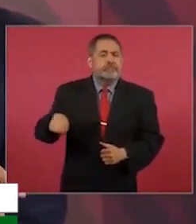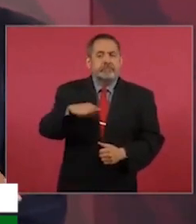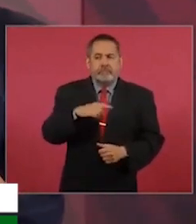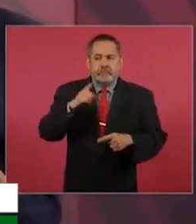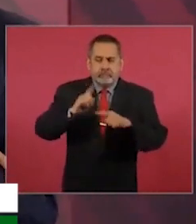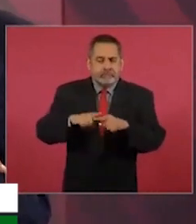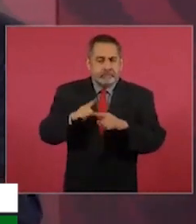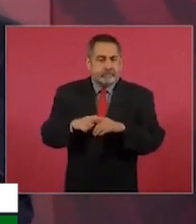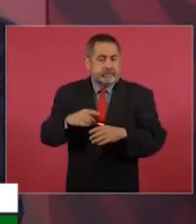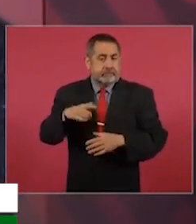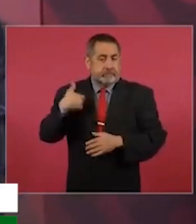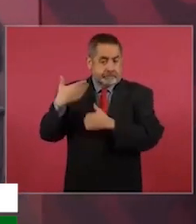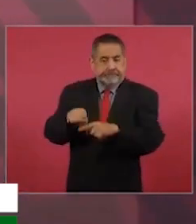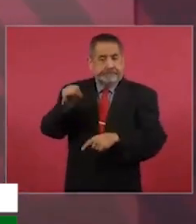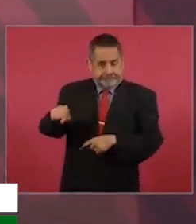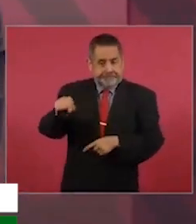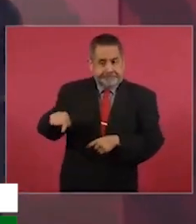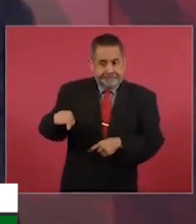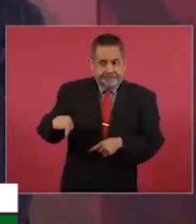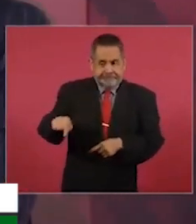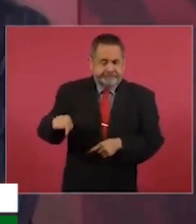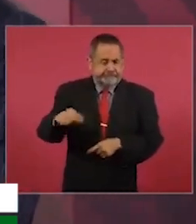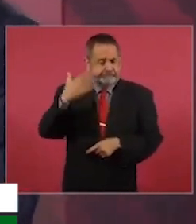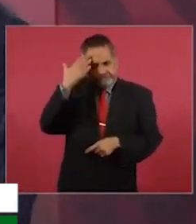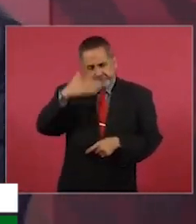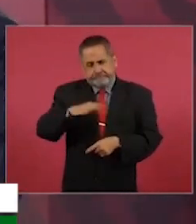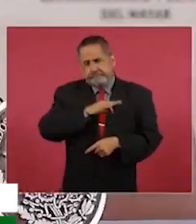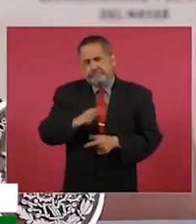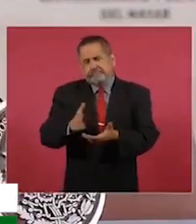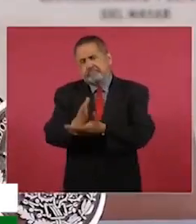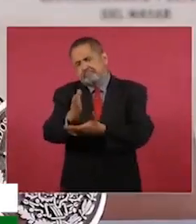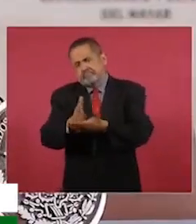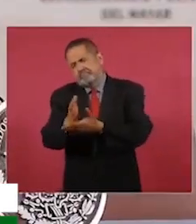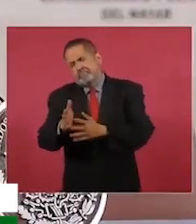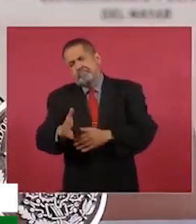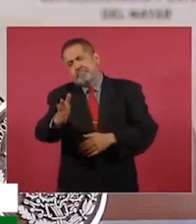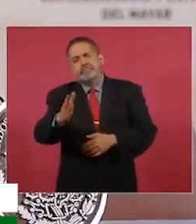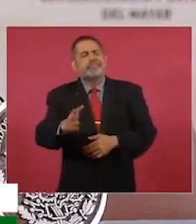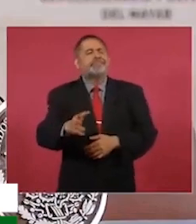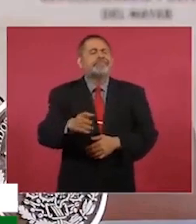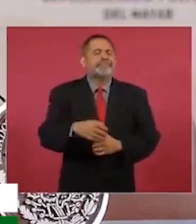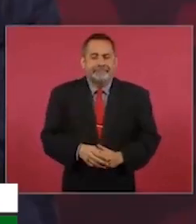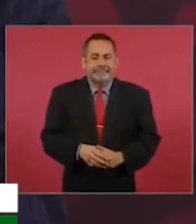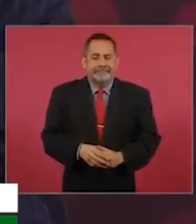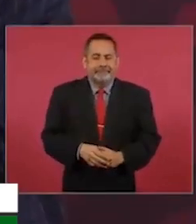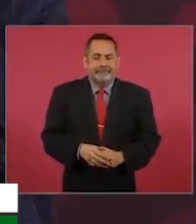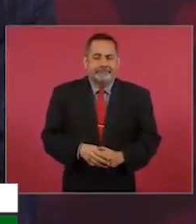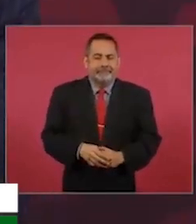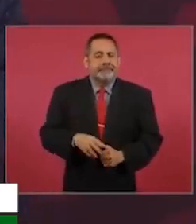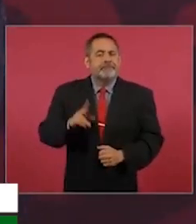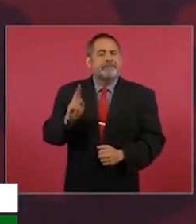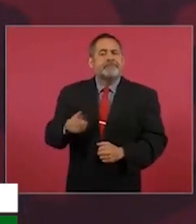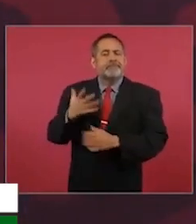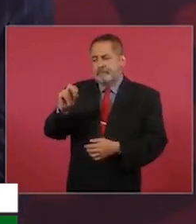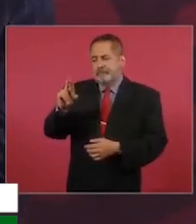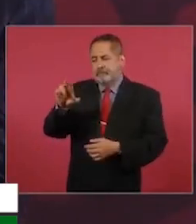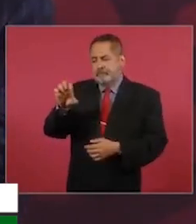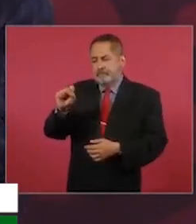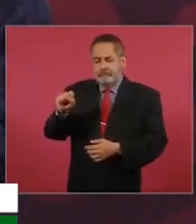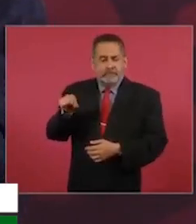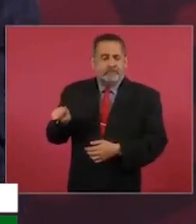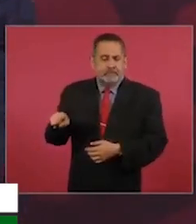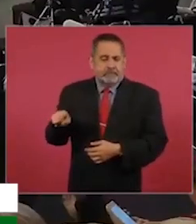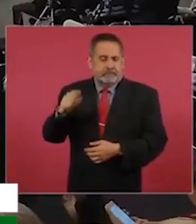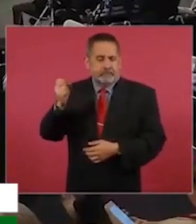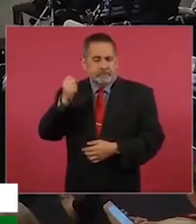me sustituyan, como decía el maestro Reyes Heroles en